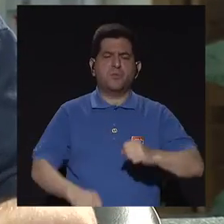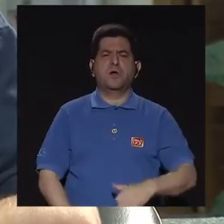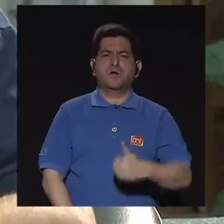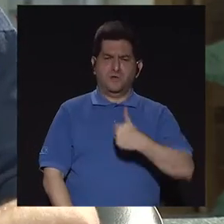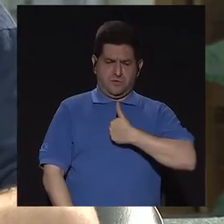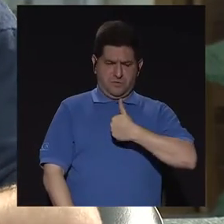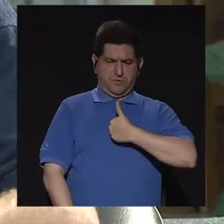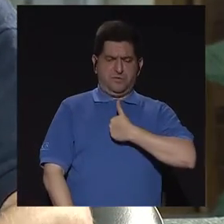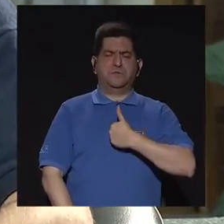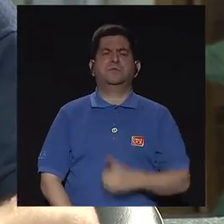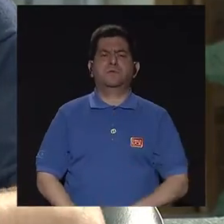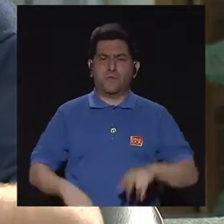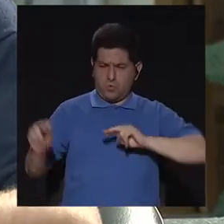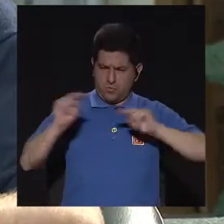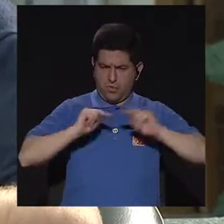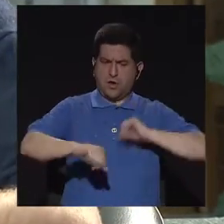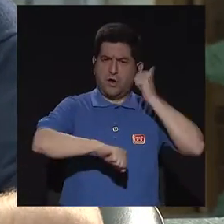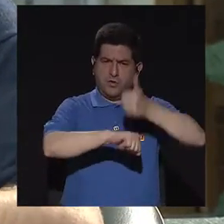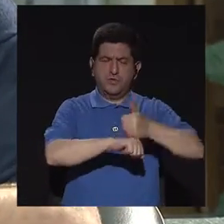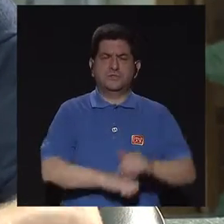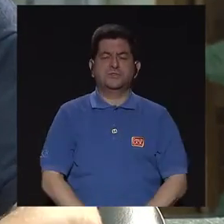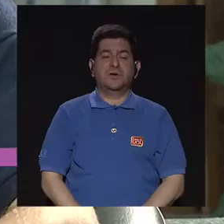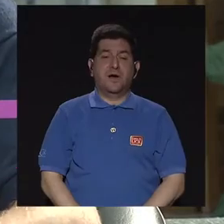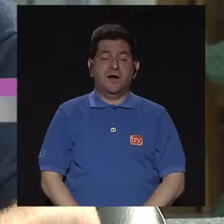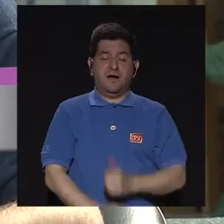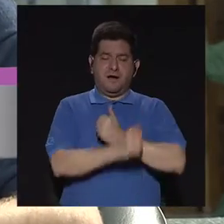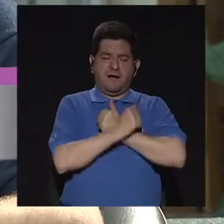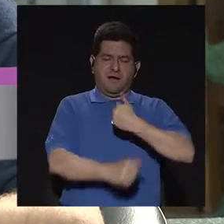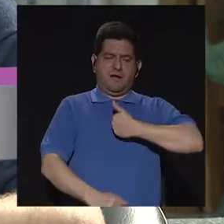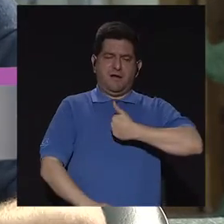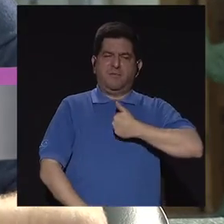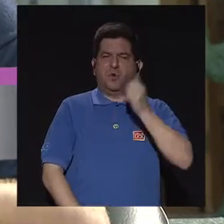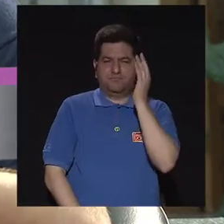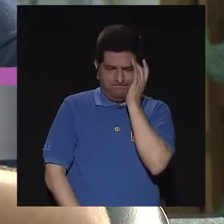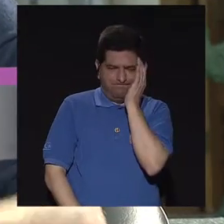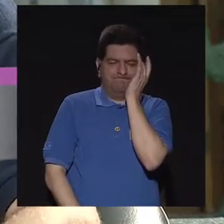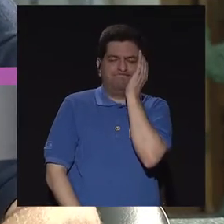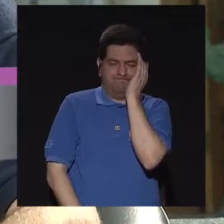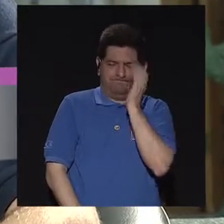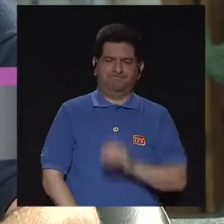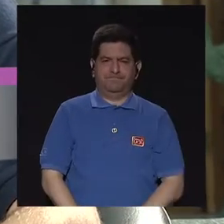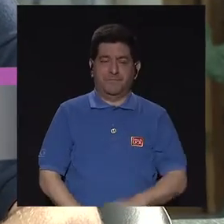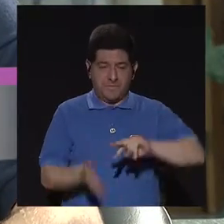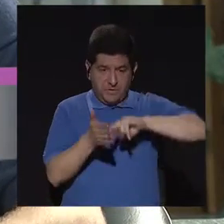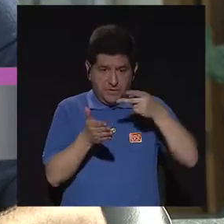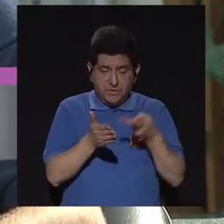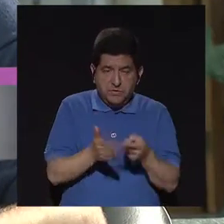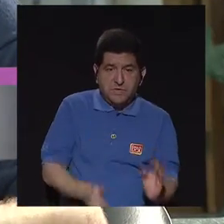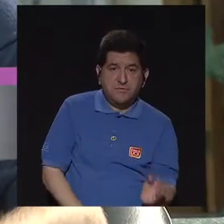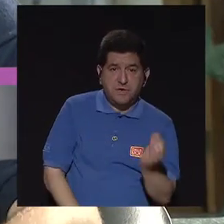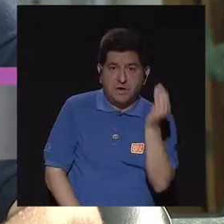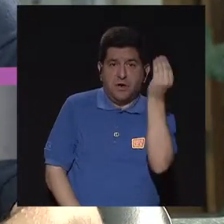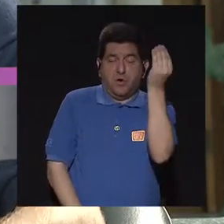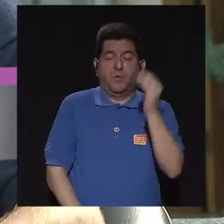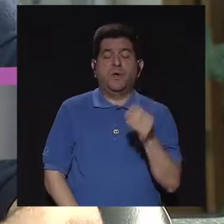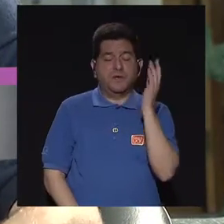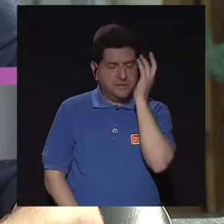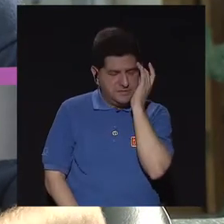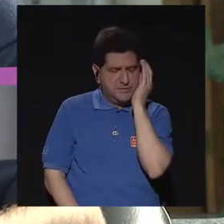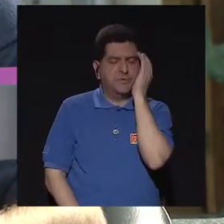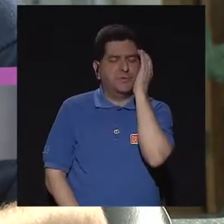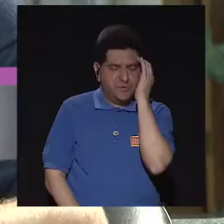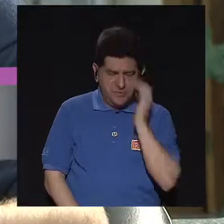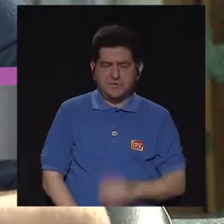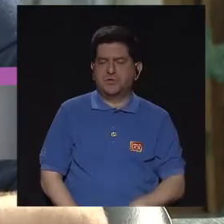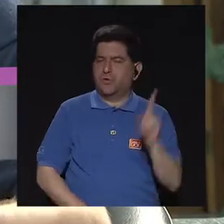mi propio negocio. O sea, eso mucha la confianza, la autoestima, es algo también que les preocupa mucho. En el sector juvenil, la gente está un poco preocupada